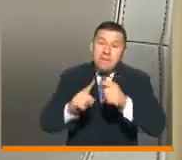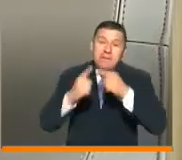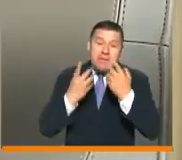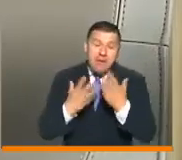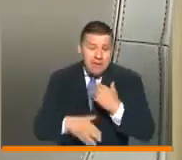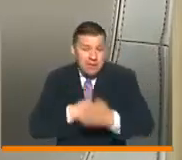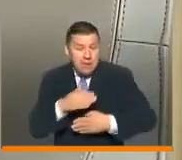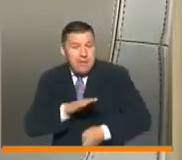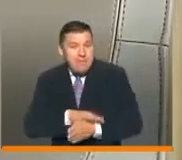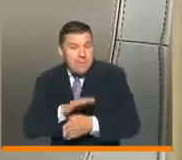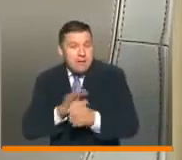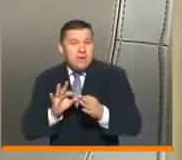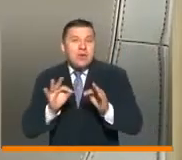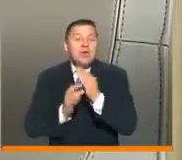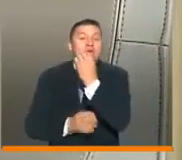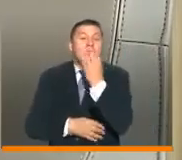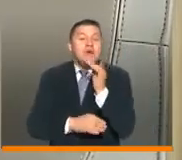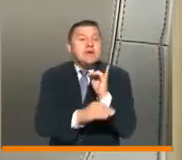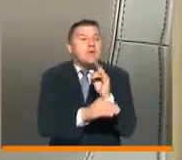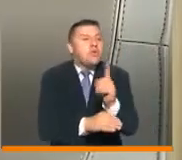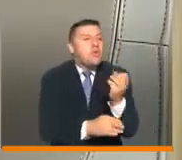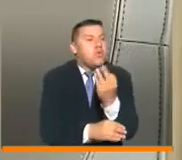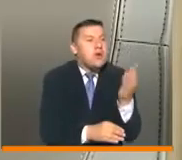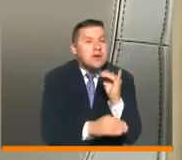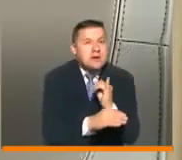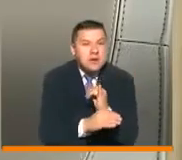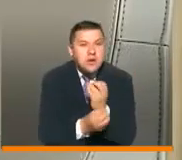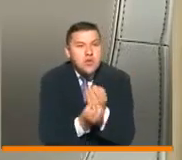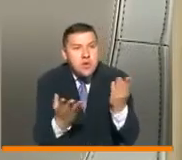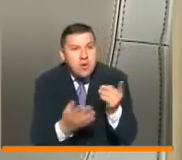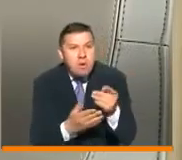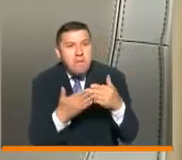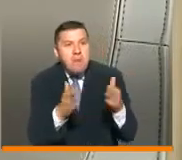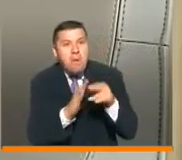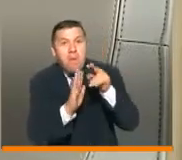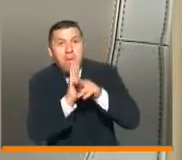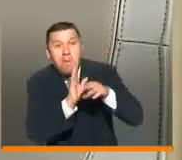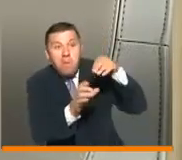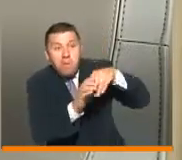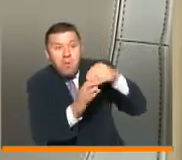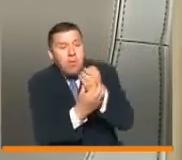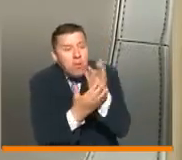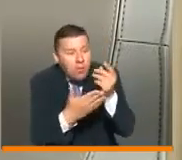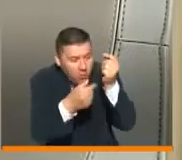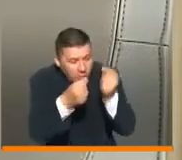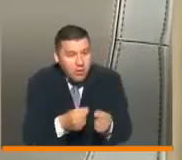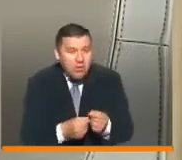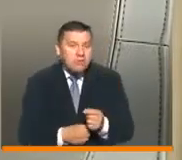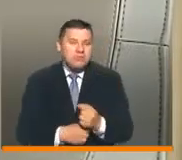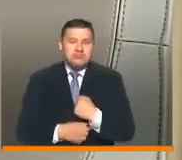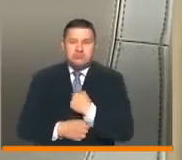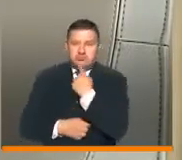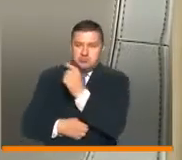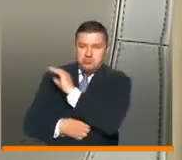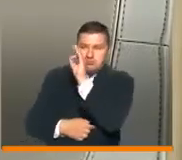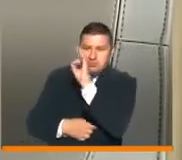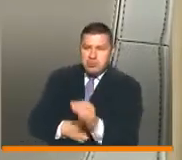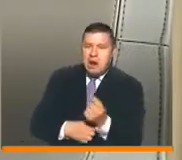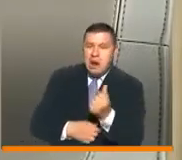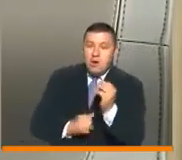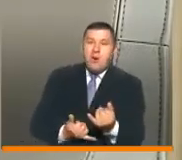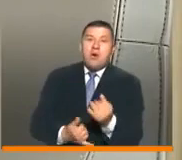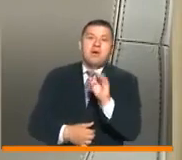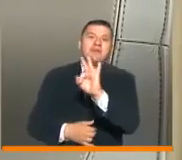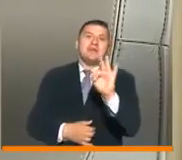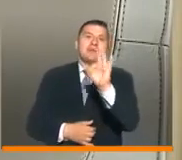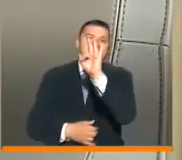tenemos que seguir avanzando es número de instituciones que están abiertas, que tienen los protocolos y que están en alternancia. Le puedo dar hoy un porcentaje, vamos en el